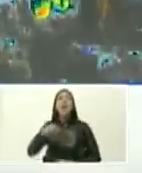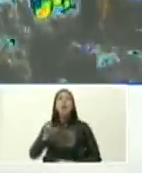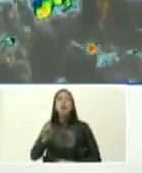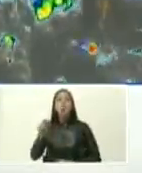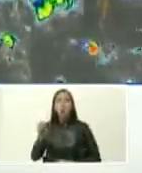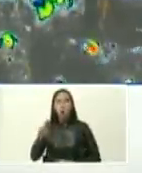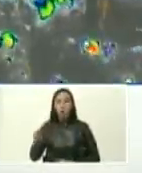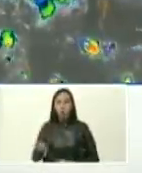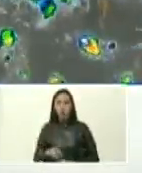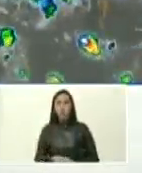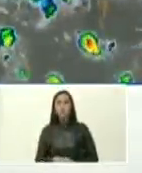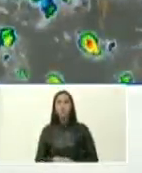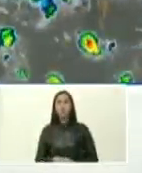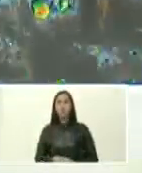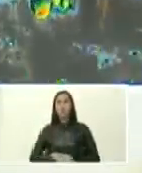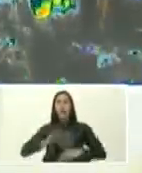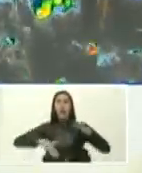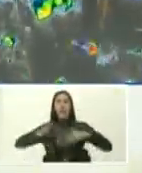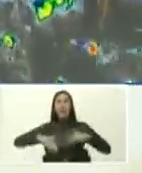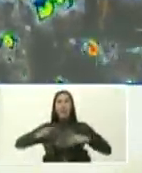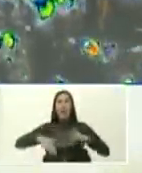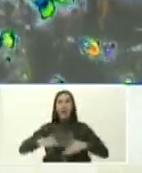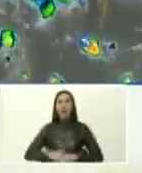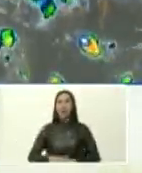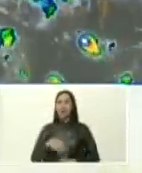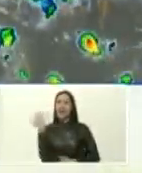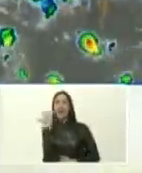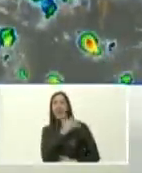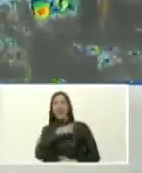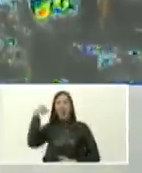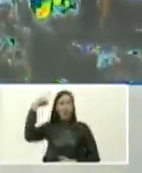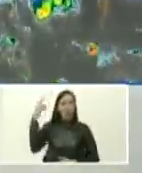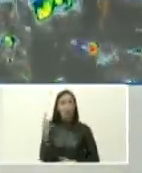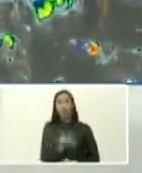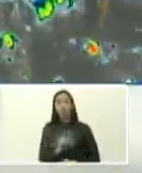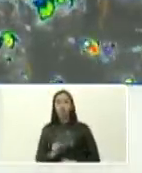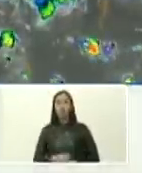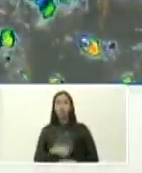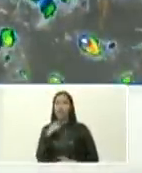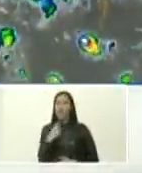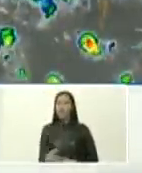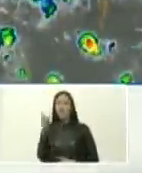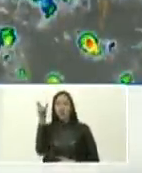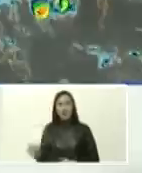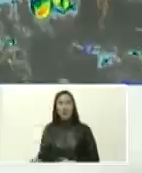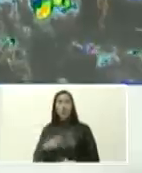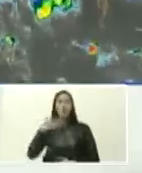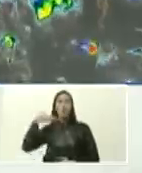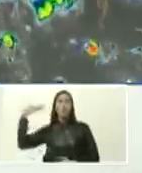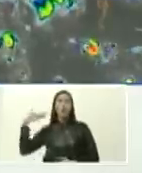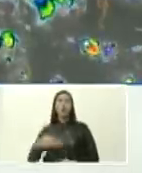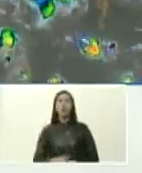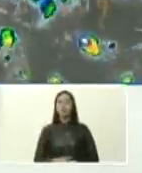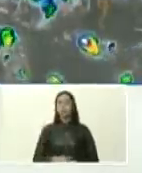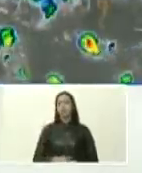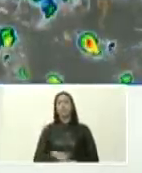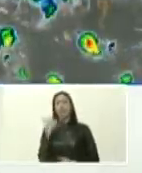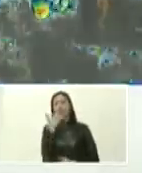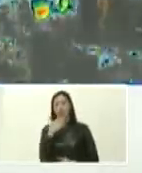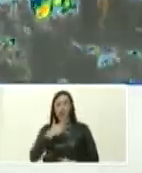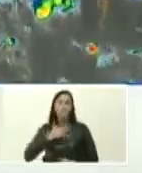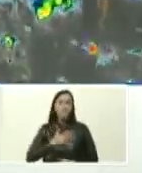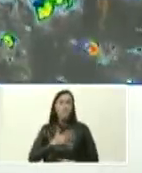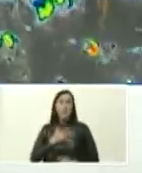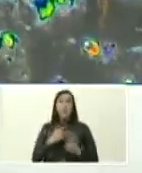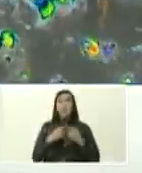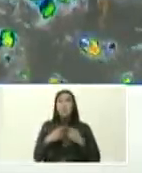¿Cómo es que dice? Esta risa no es de loco. Se están riendo de mí, ¿no? Bueno, ahí está, miren, ahí